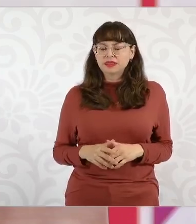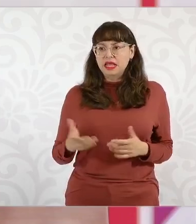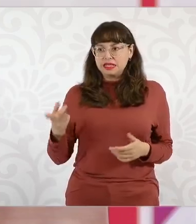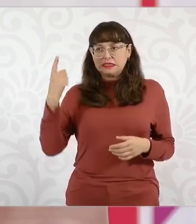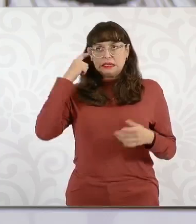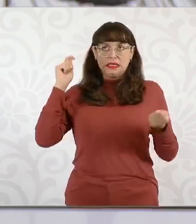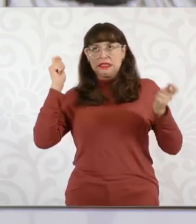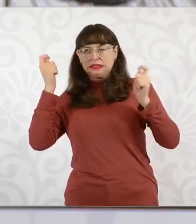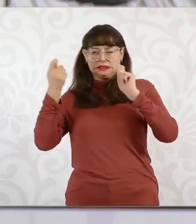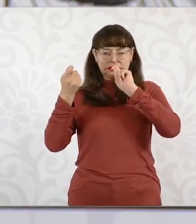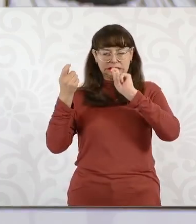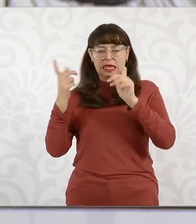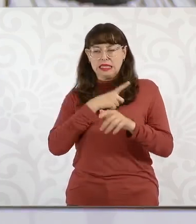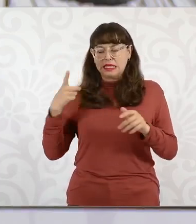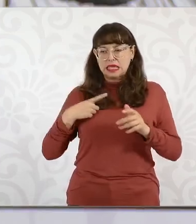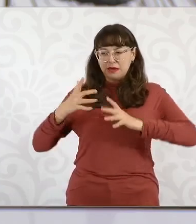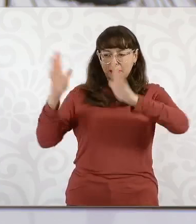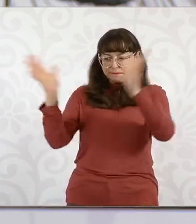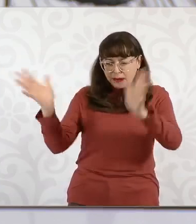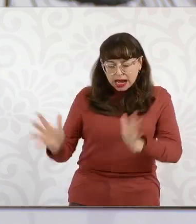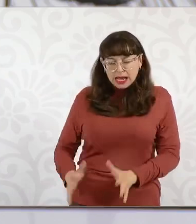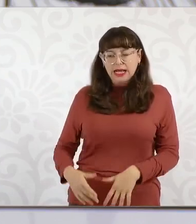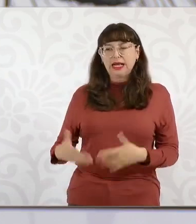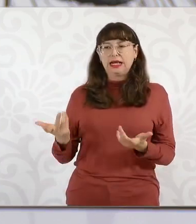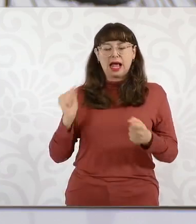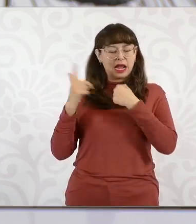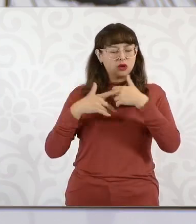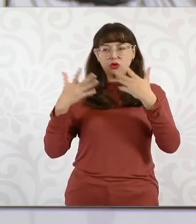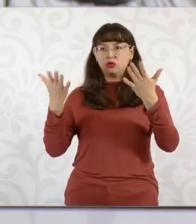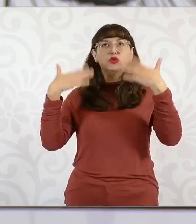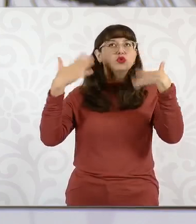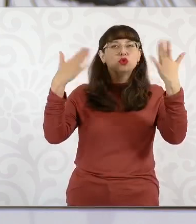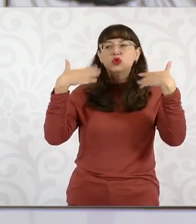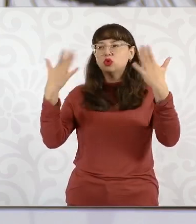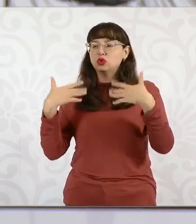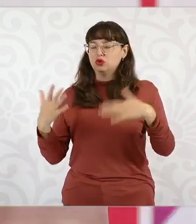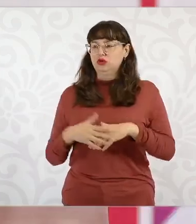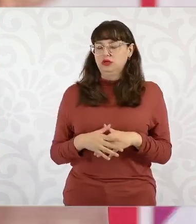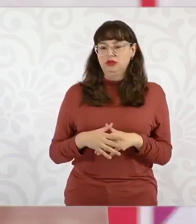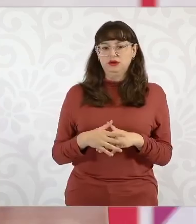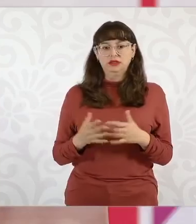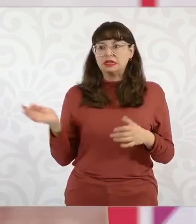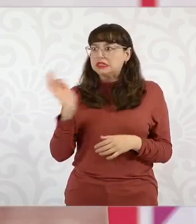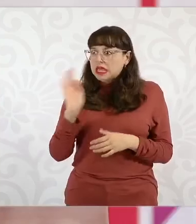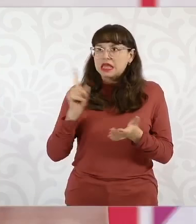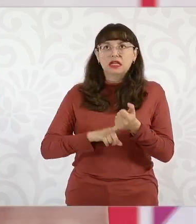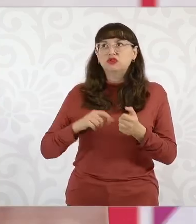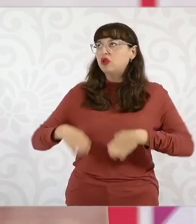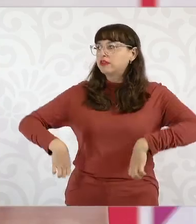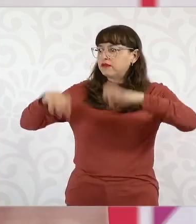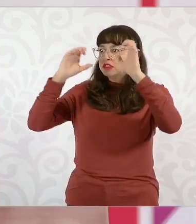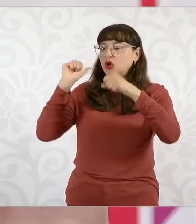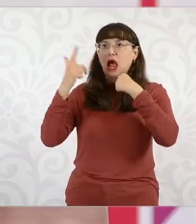poco el ambiente que se quedó ahí en las paredes, no sé,